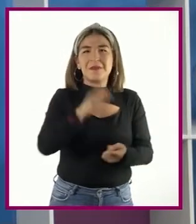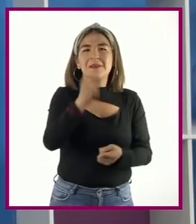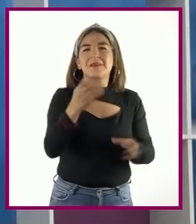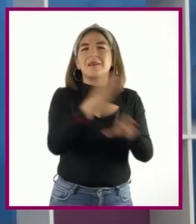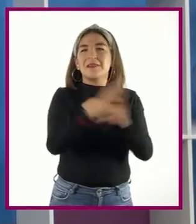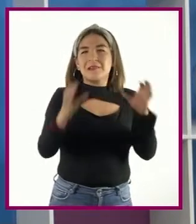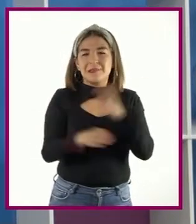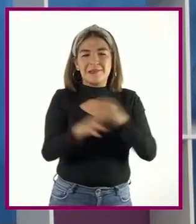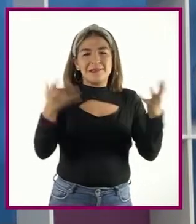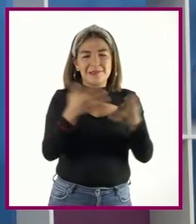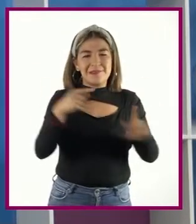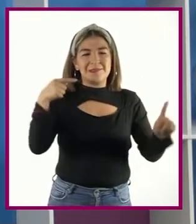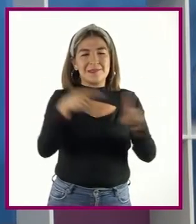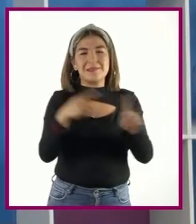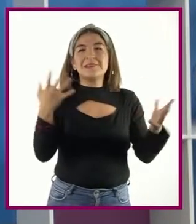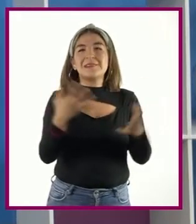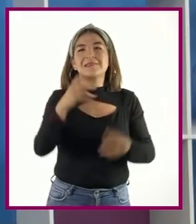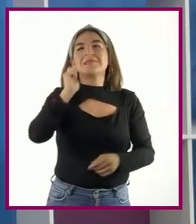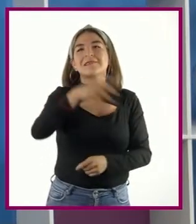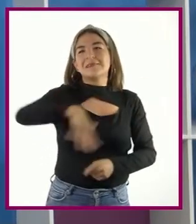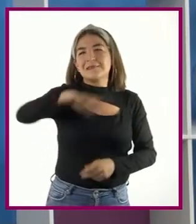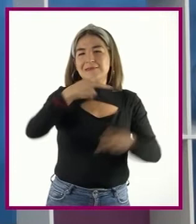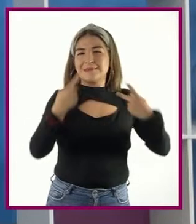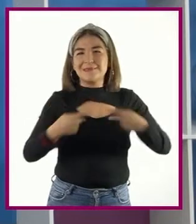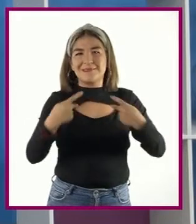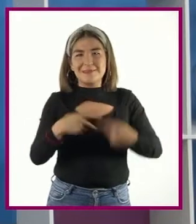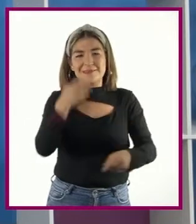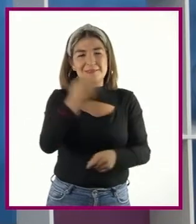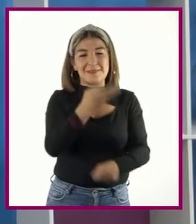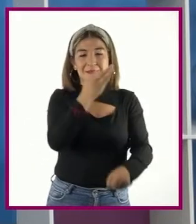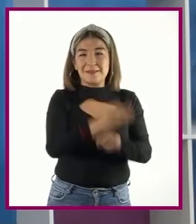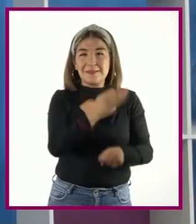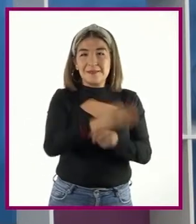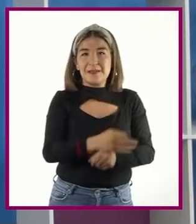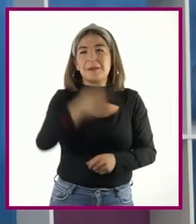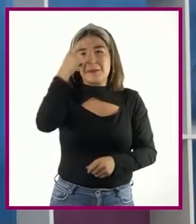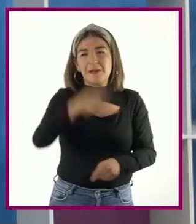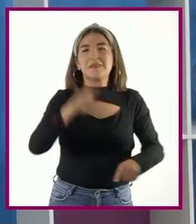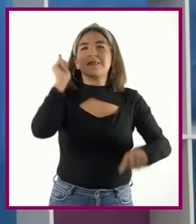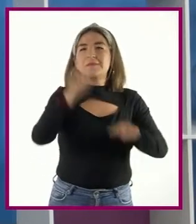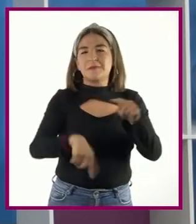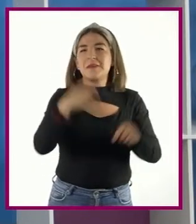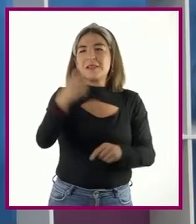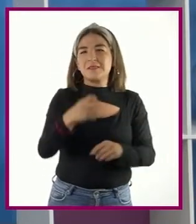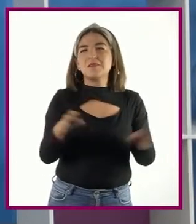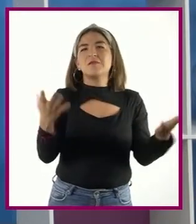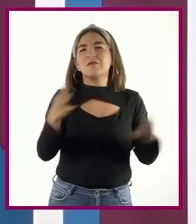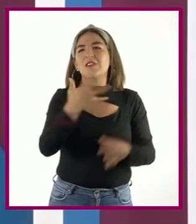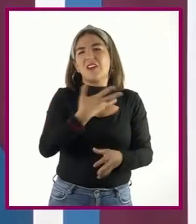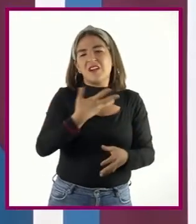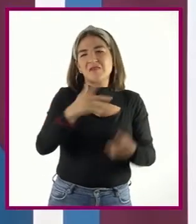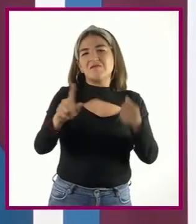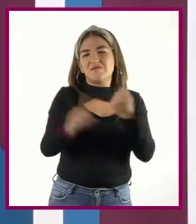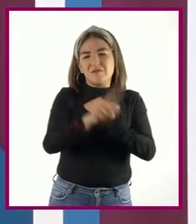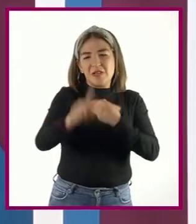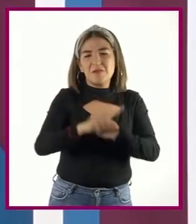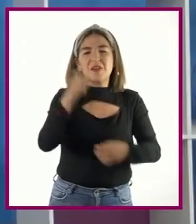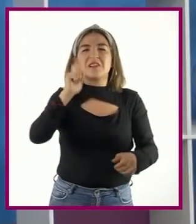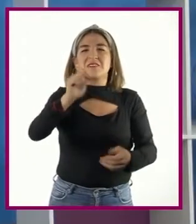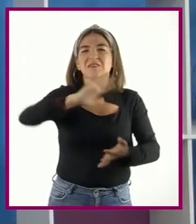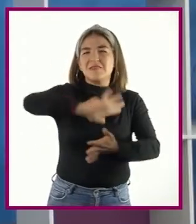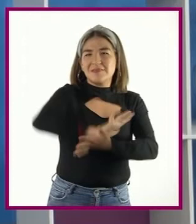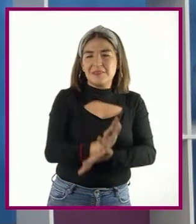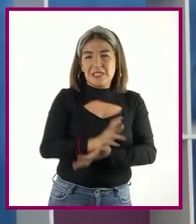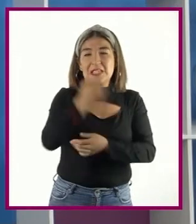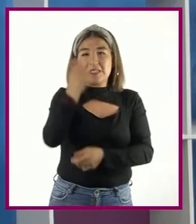también van reeducando a la sociedad y en este caso ayuda a prevenir algún tipo de discriminación. Es por eso